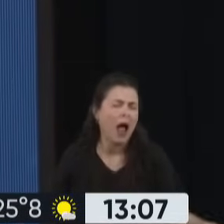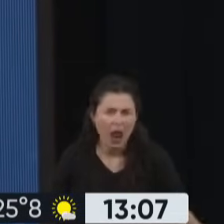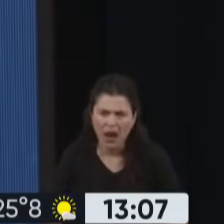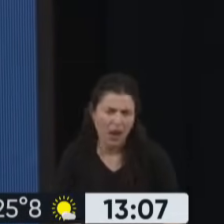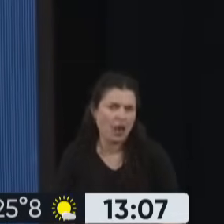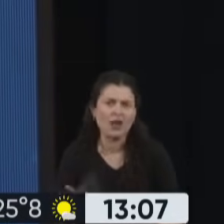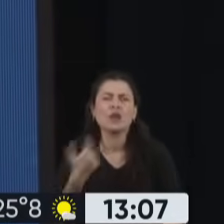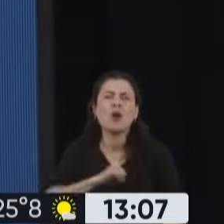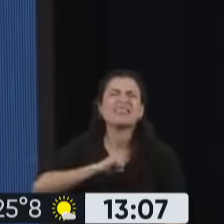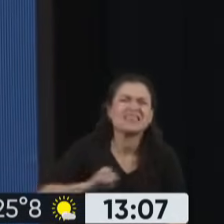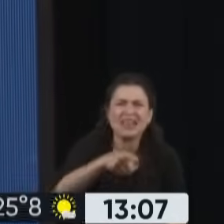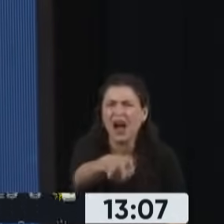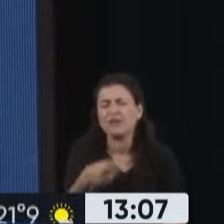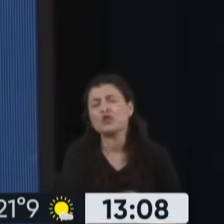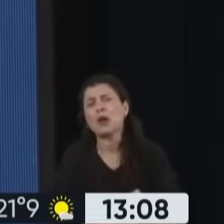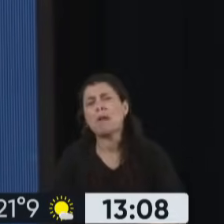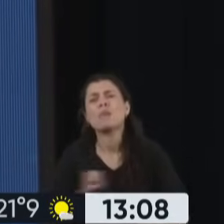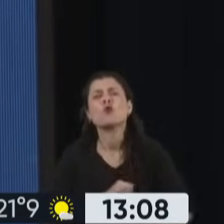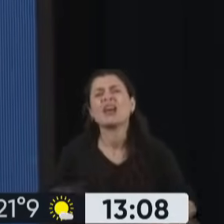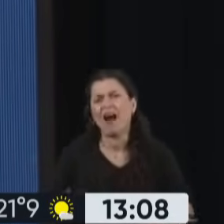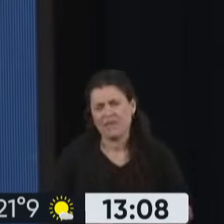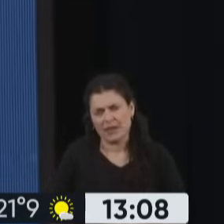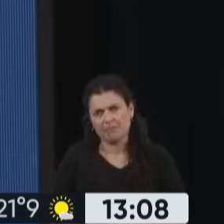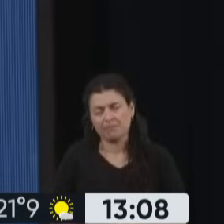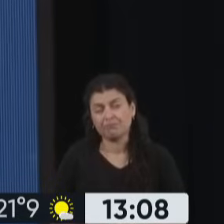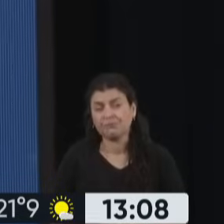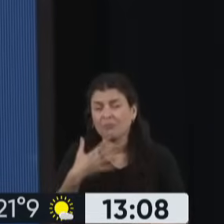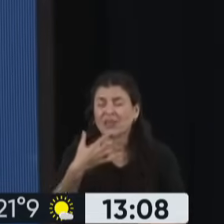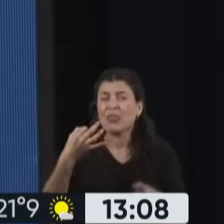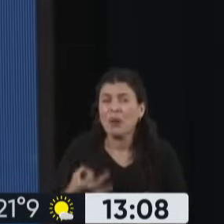una estafa. Y la realidad